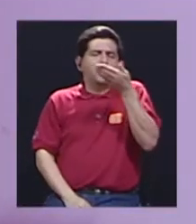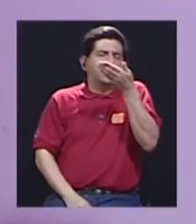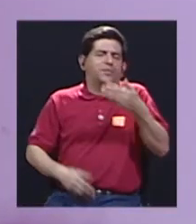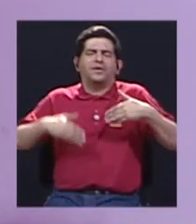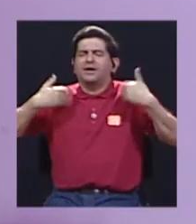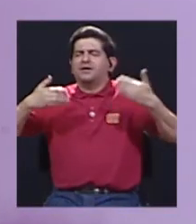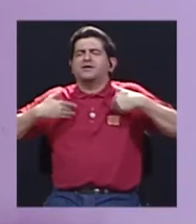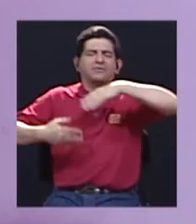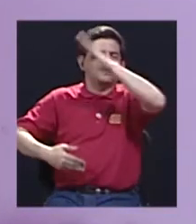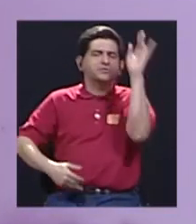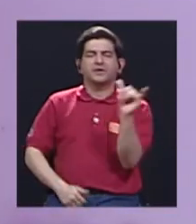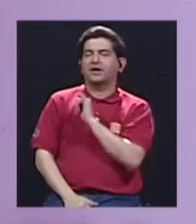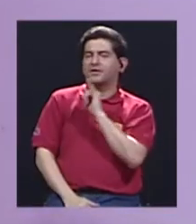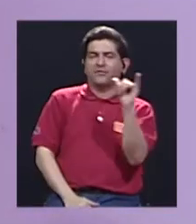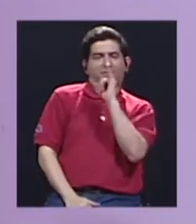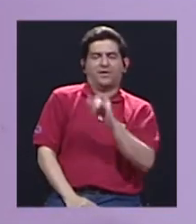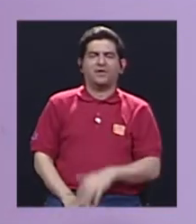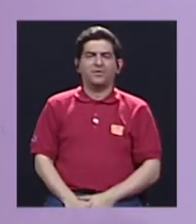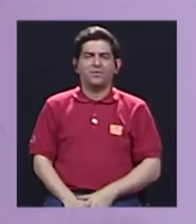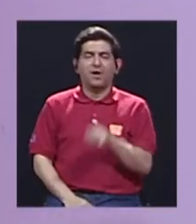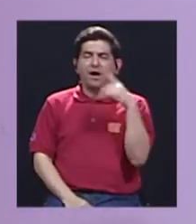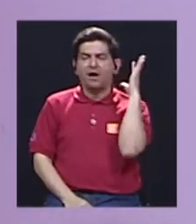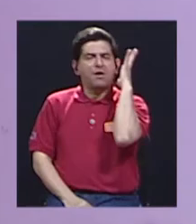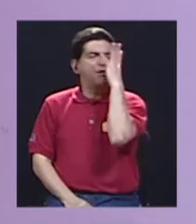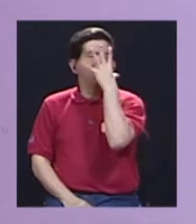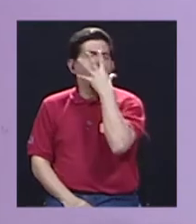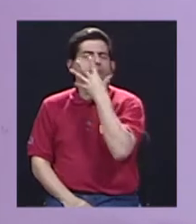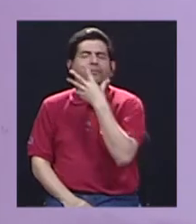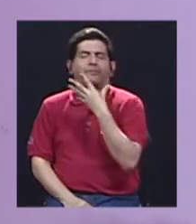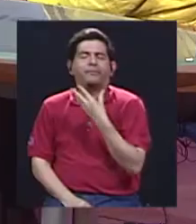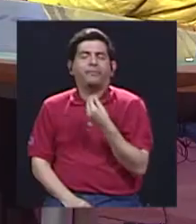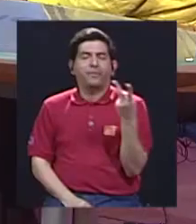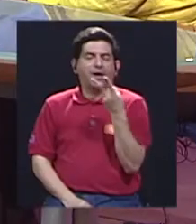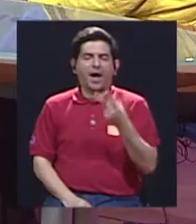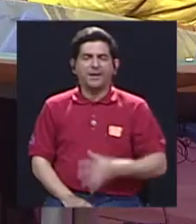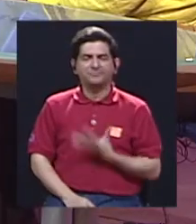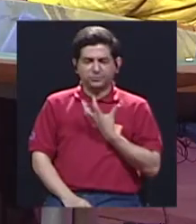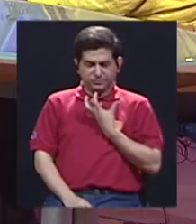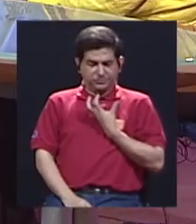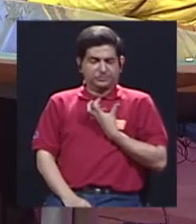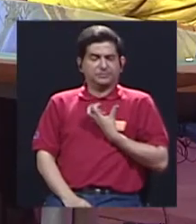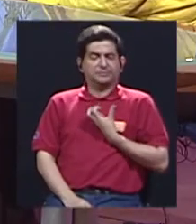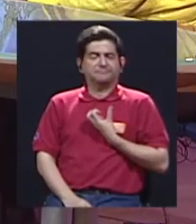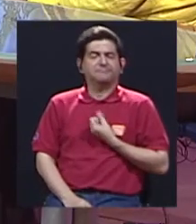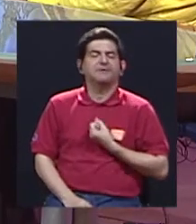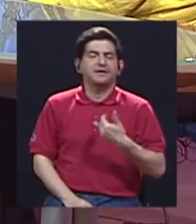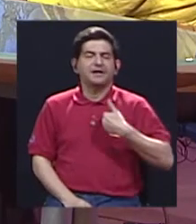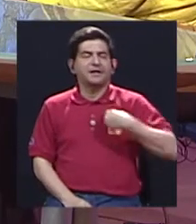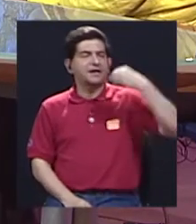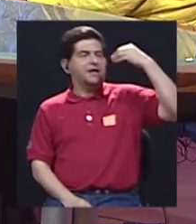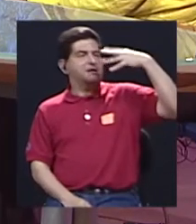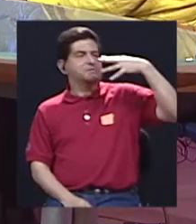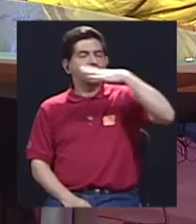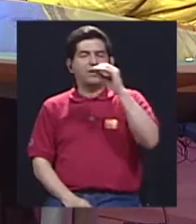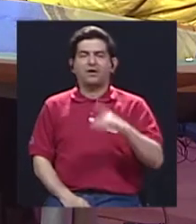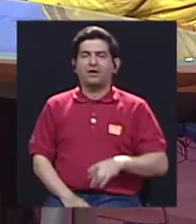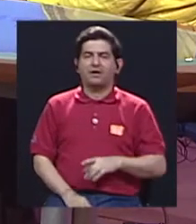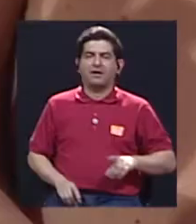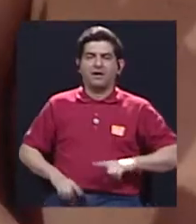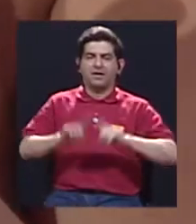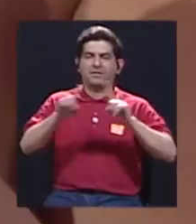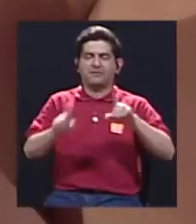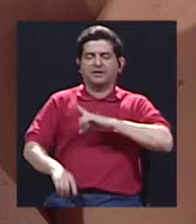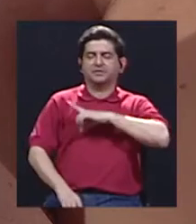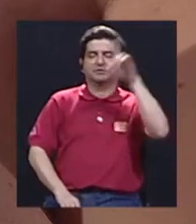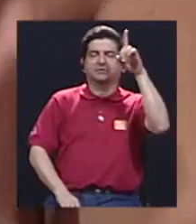jamás vistos y era tanta su hermosura que se morían de envidia los soles y los dioses